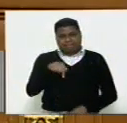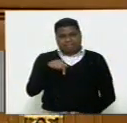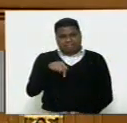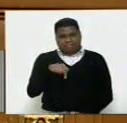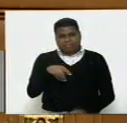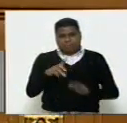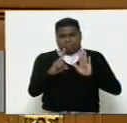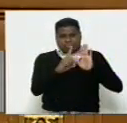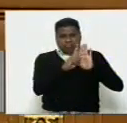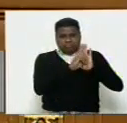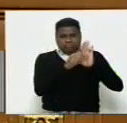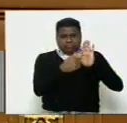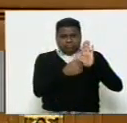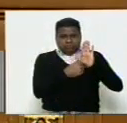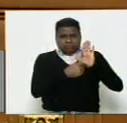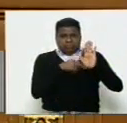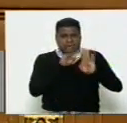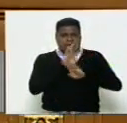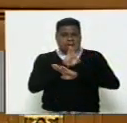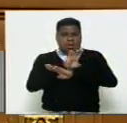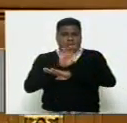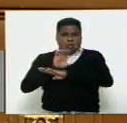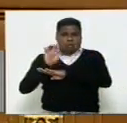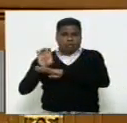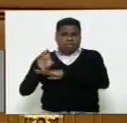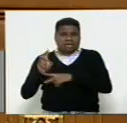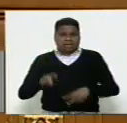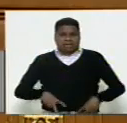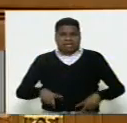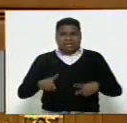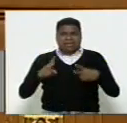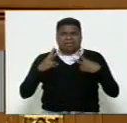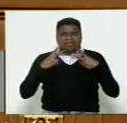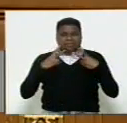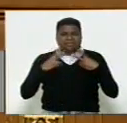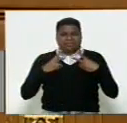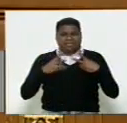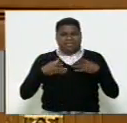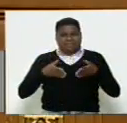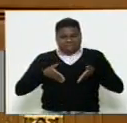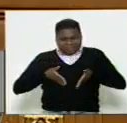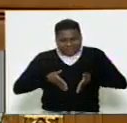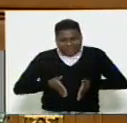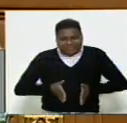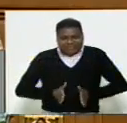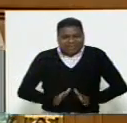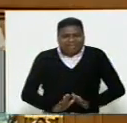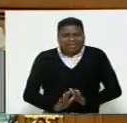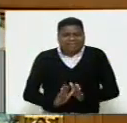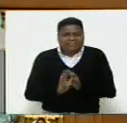decreto para cuidar la vida que nace, es algo